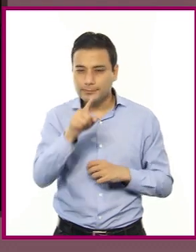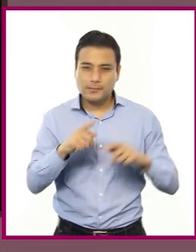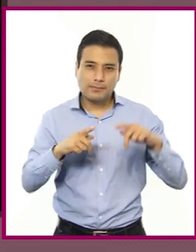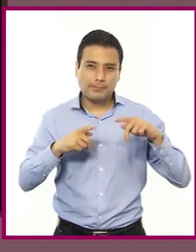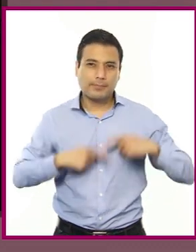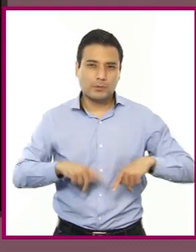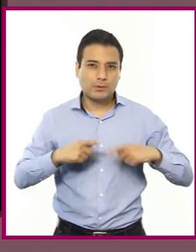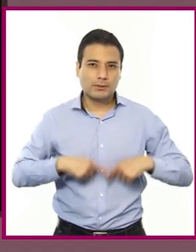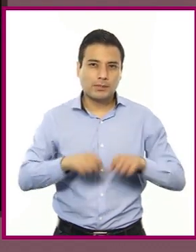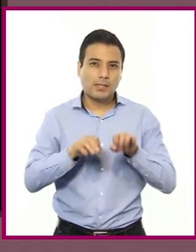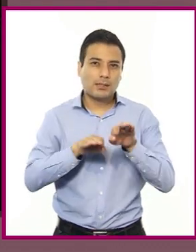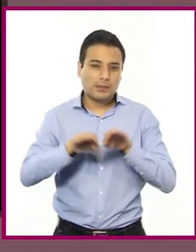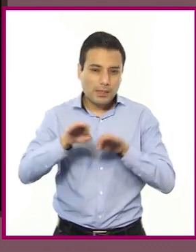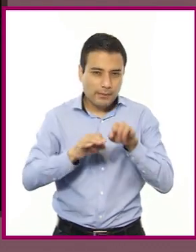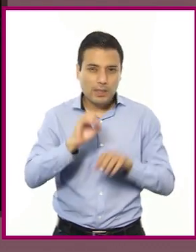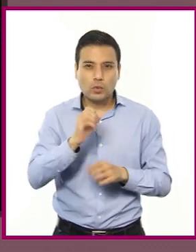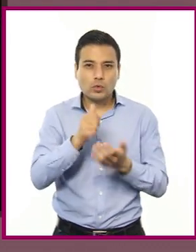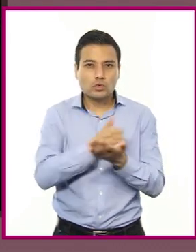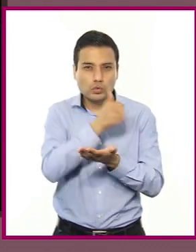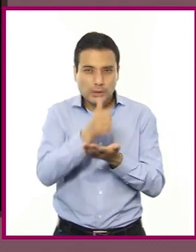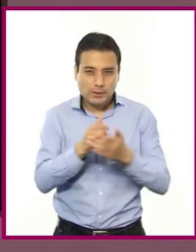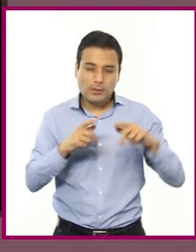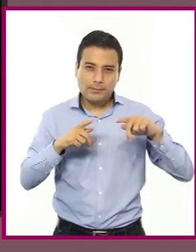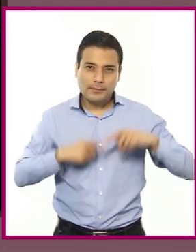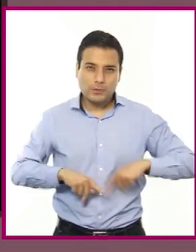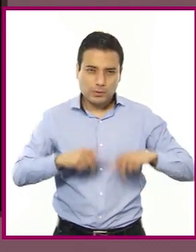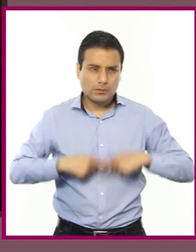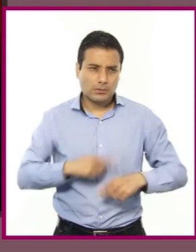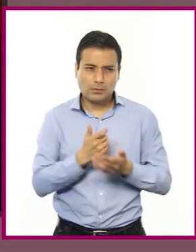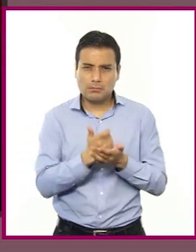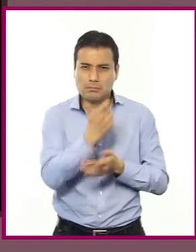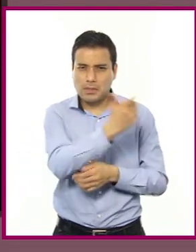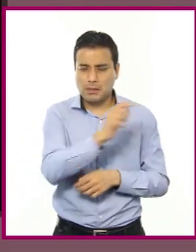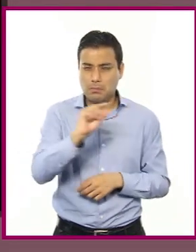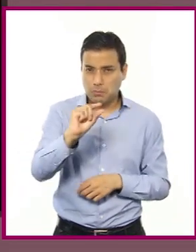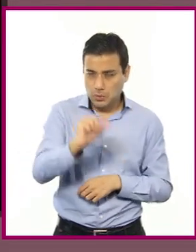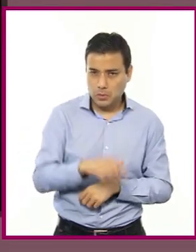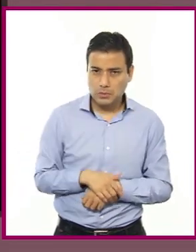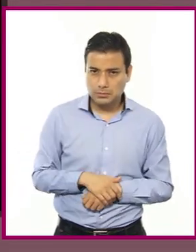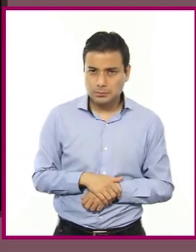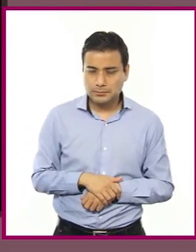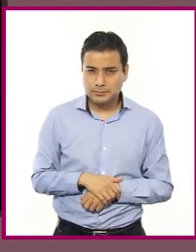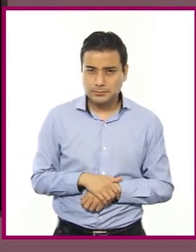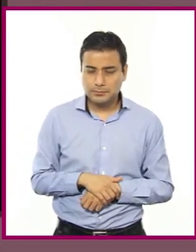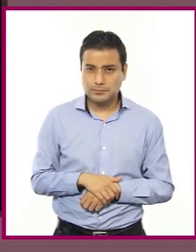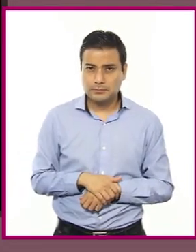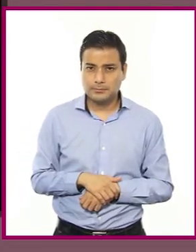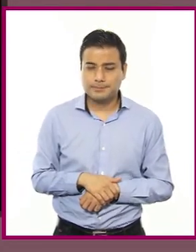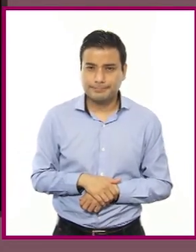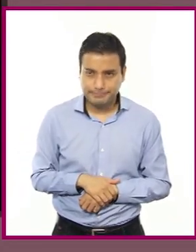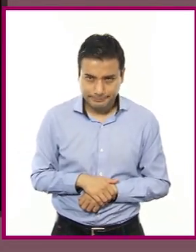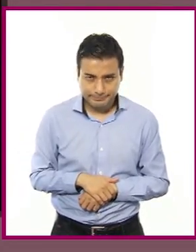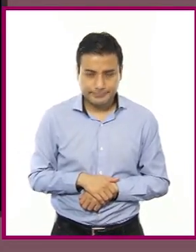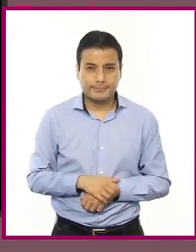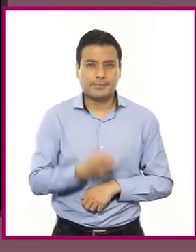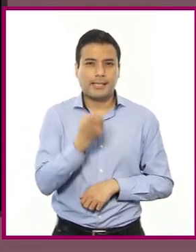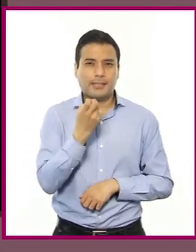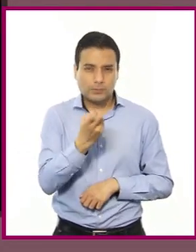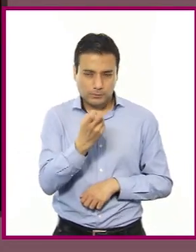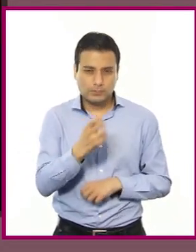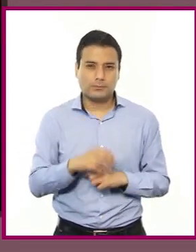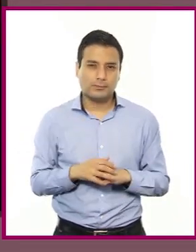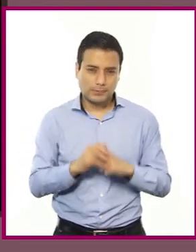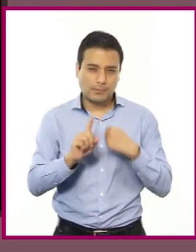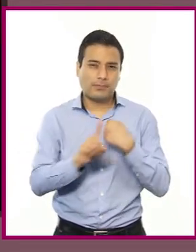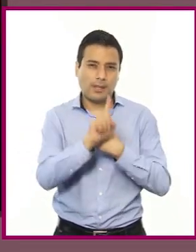digamos, o las personas en las ciudades que tienen que pagar poco por sus alimentos. Entonces hay un deterioro de lo que se